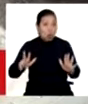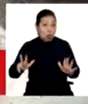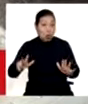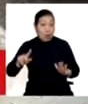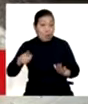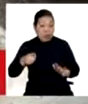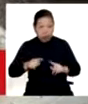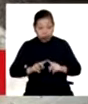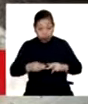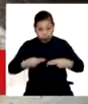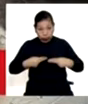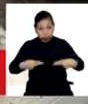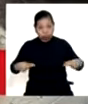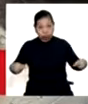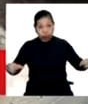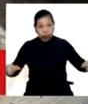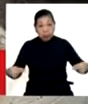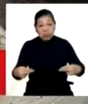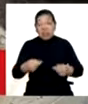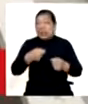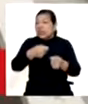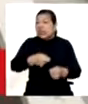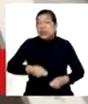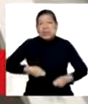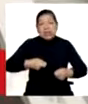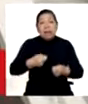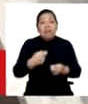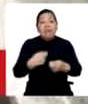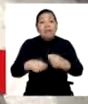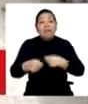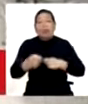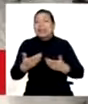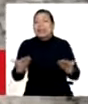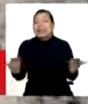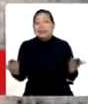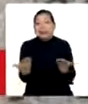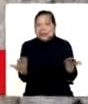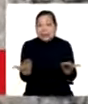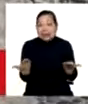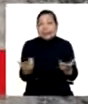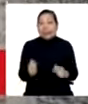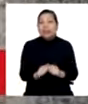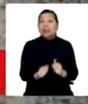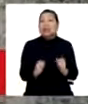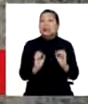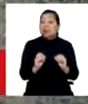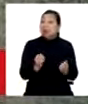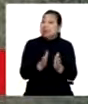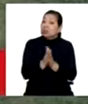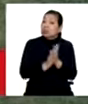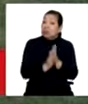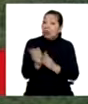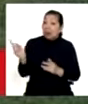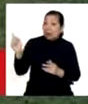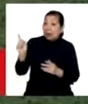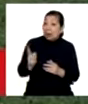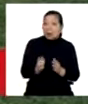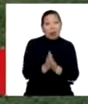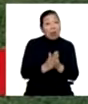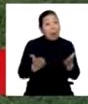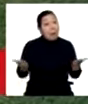hectáreas que se van a dedicar a cultivos de agroexportación principalmente, nos motiva haber venido a